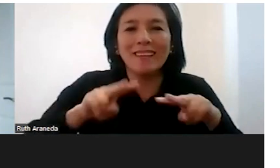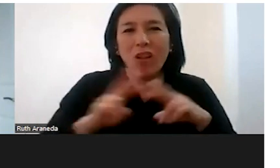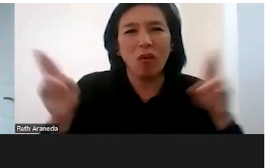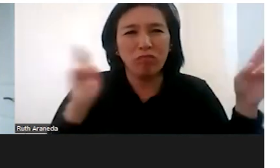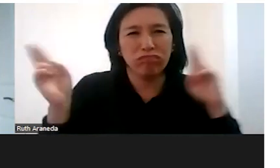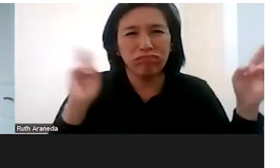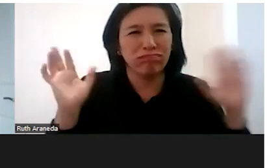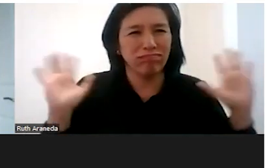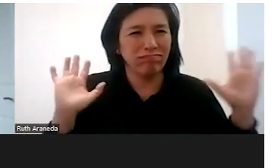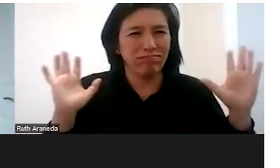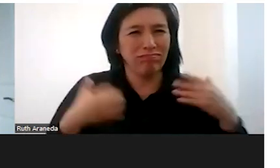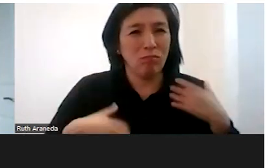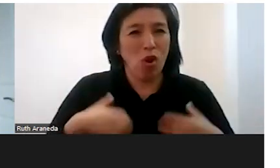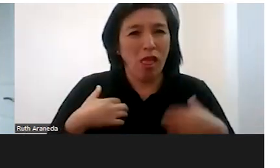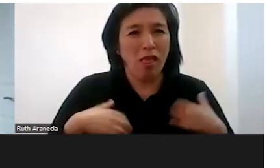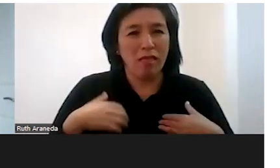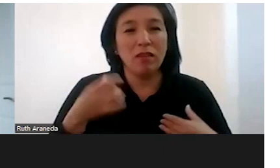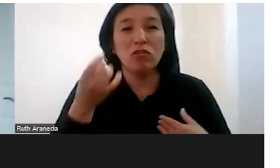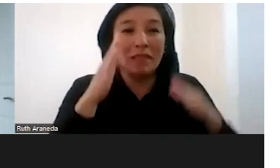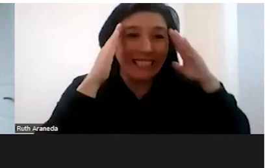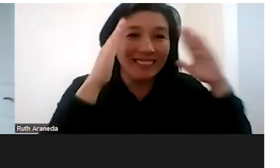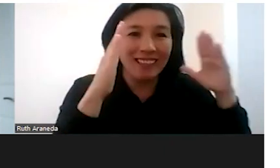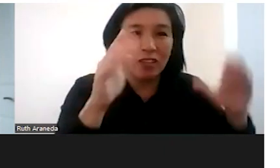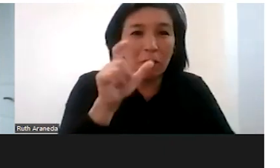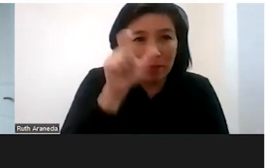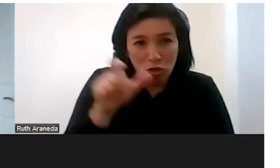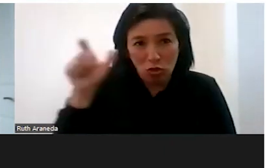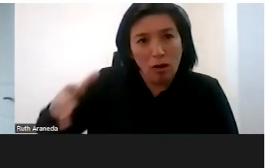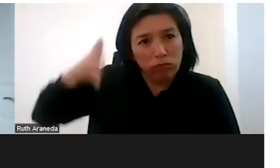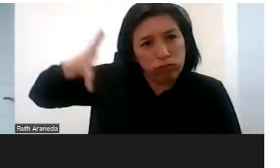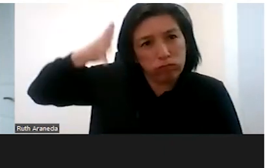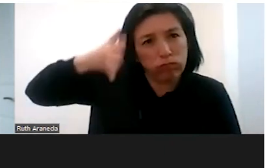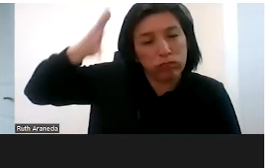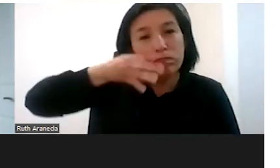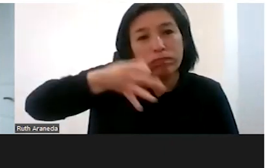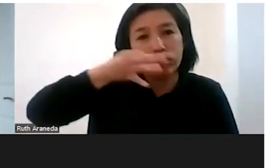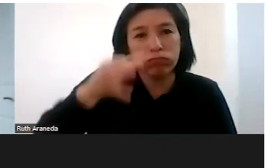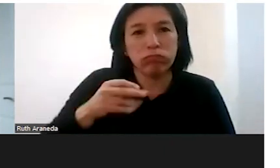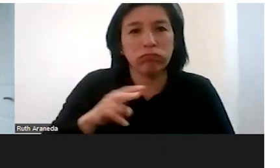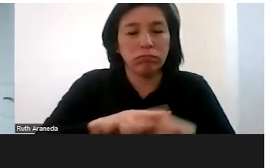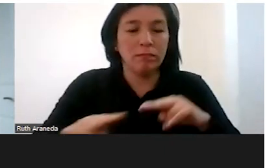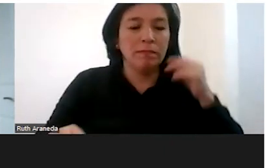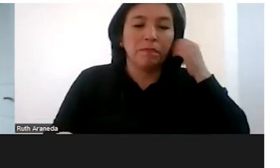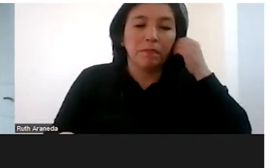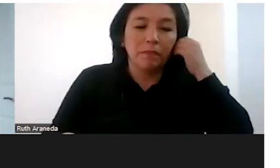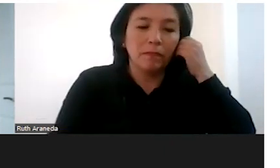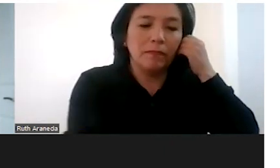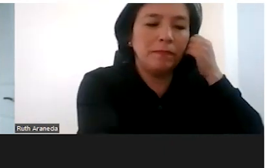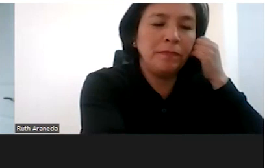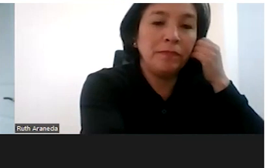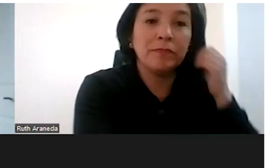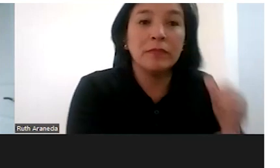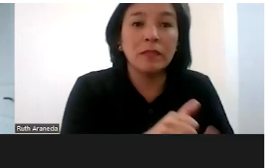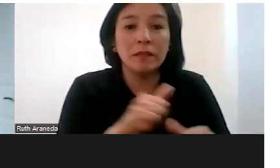una buena escucha de lo que van a exponer Juanita y José Miguel. Bien, entonces todo el micrófono es